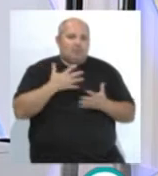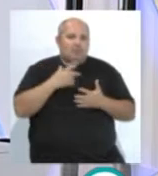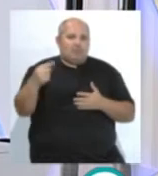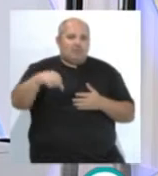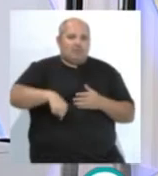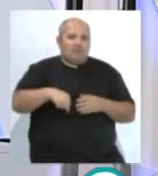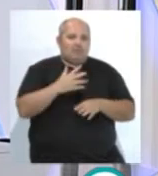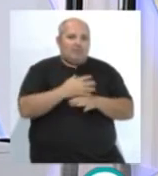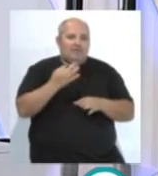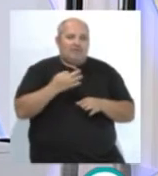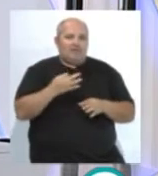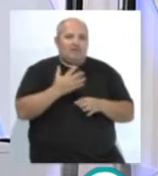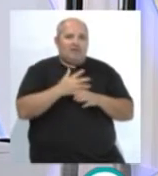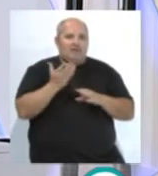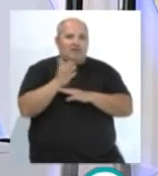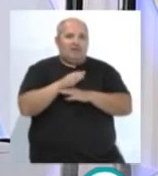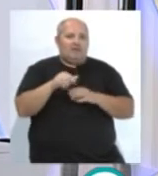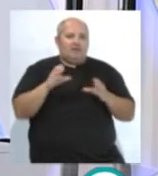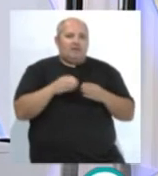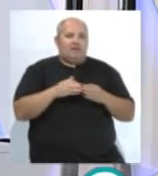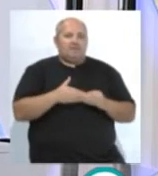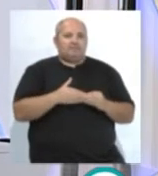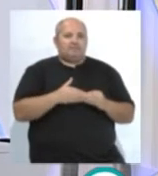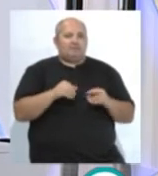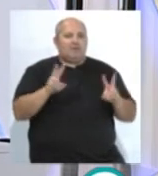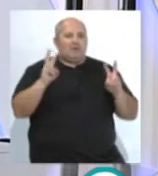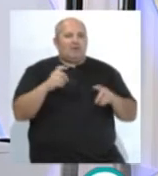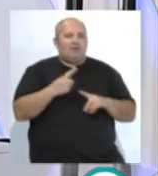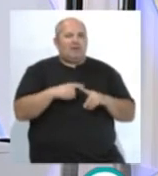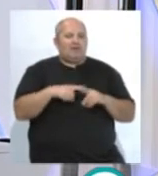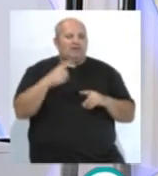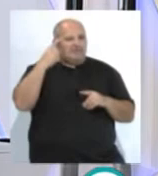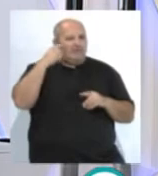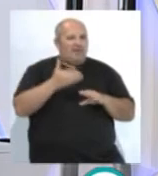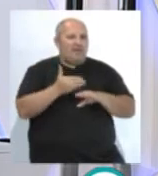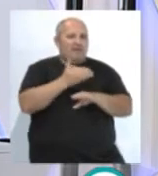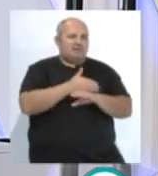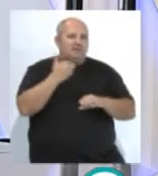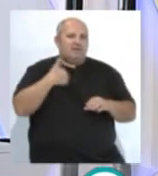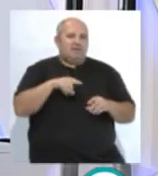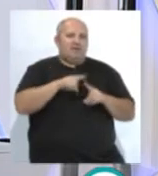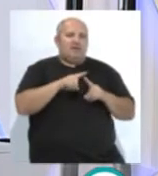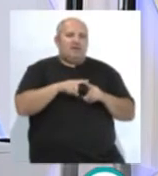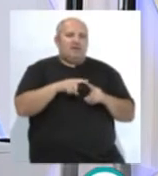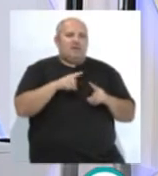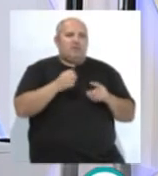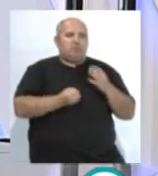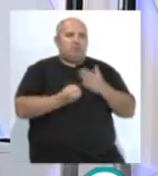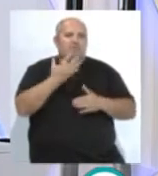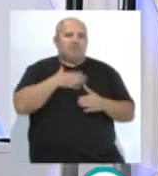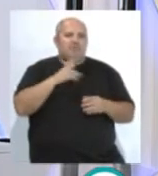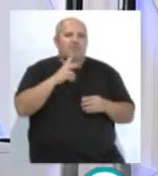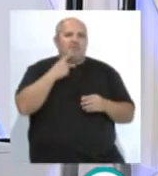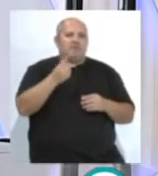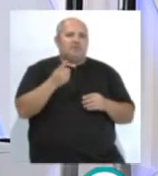jugador de este país tiene que representar al país. Eso es una cosa que está, que ya se sabe de antemano. No es que diga, es que ha surgido ahora y Venezuela